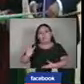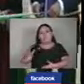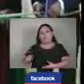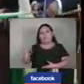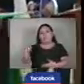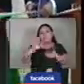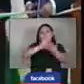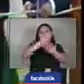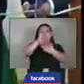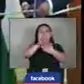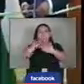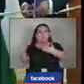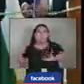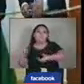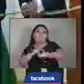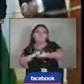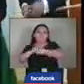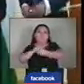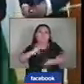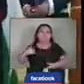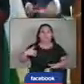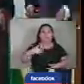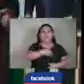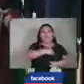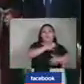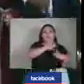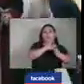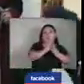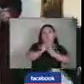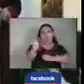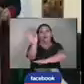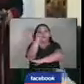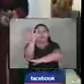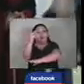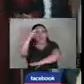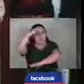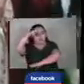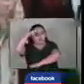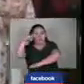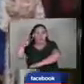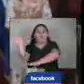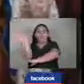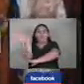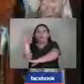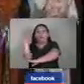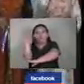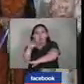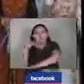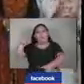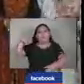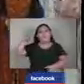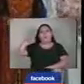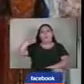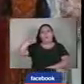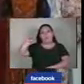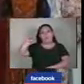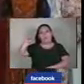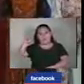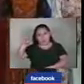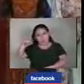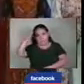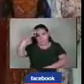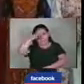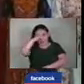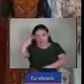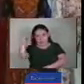proyecto de colaboración entre el Ministerio de Cultura, la Embajada de México y la Embajada de Palestina aquí en el país. Cosa de